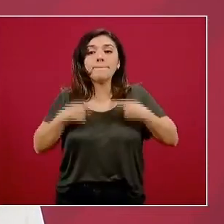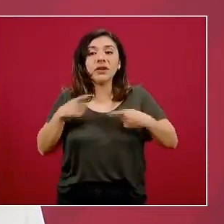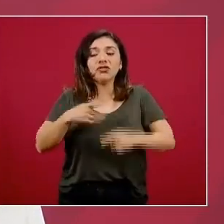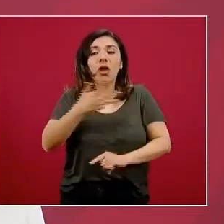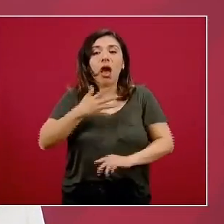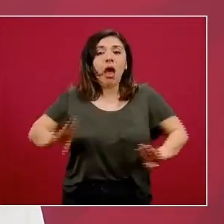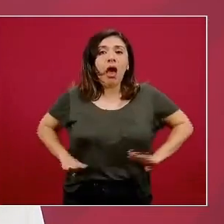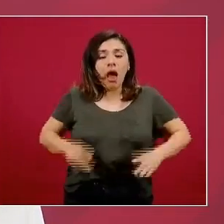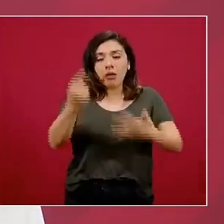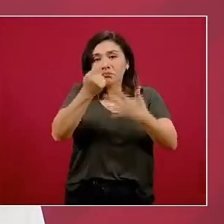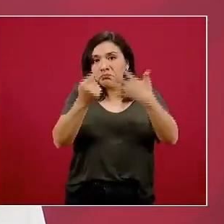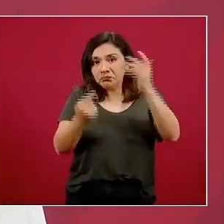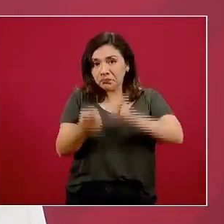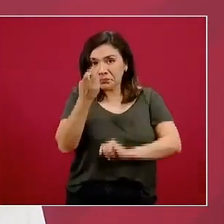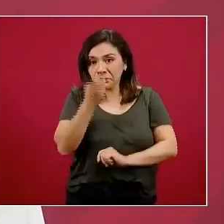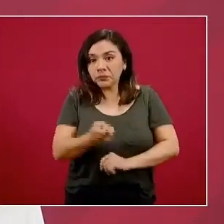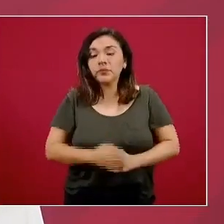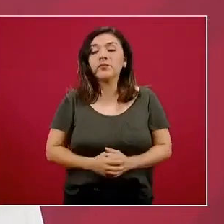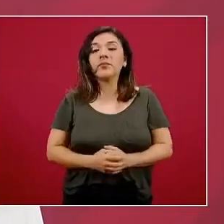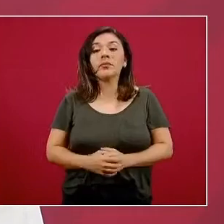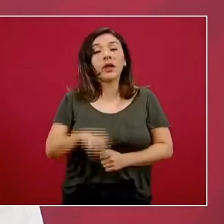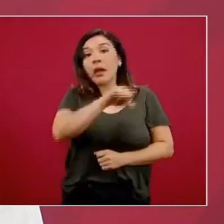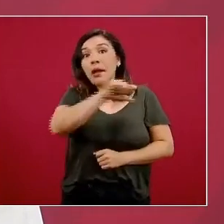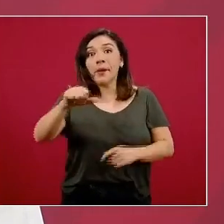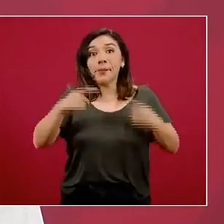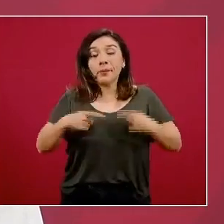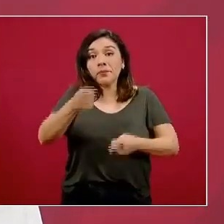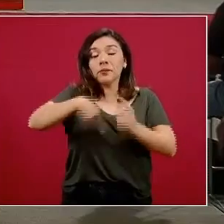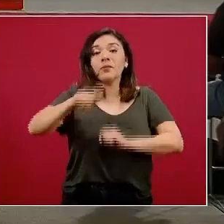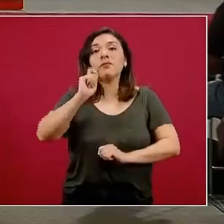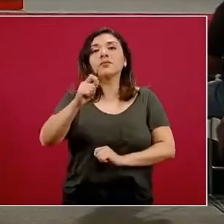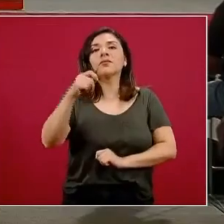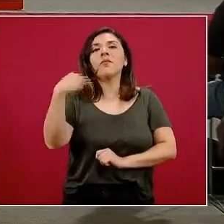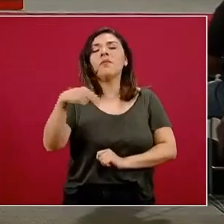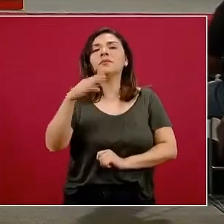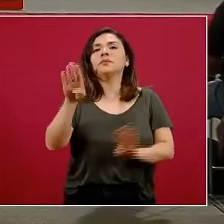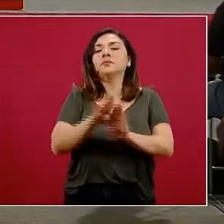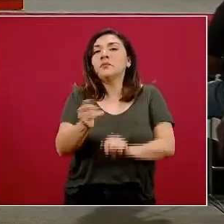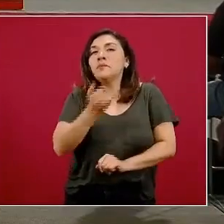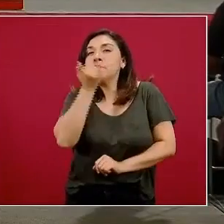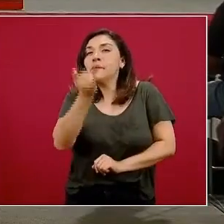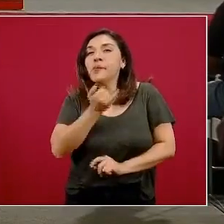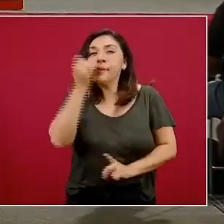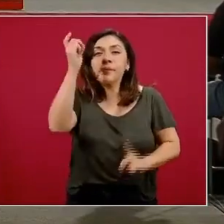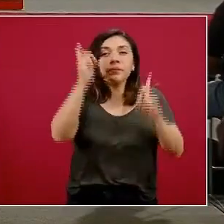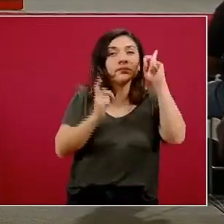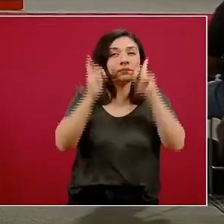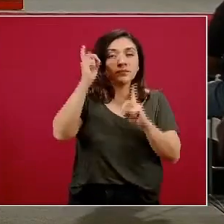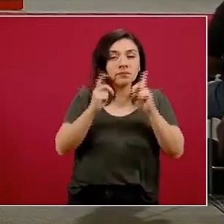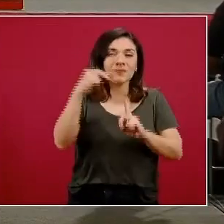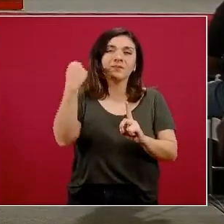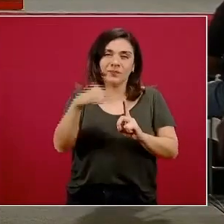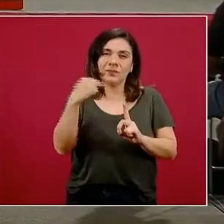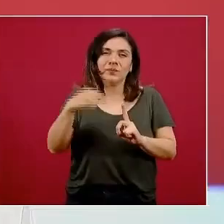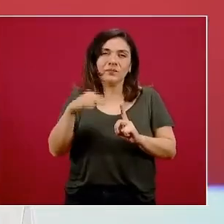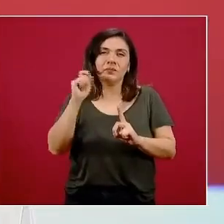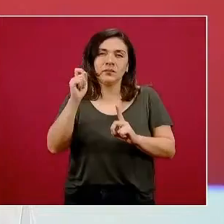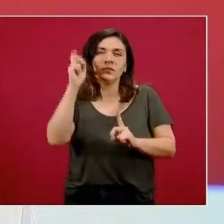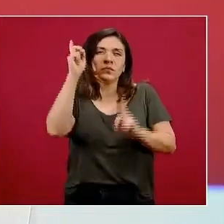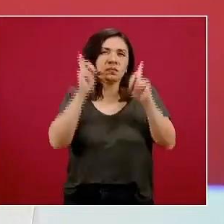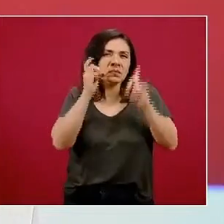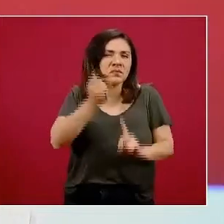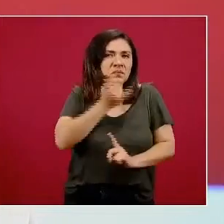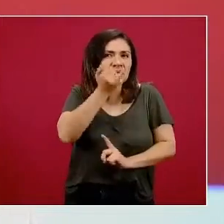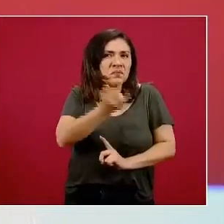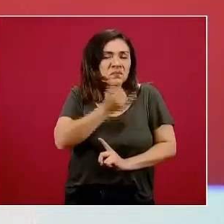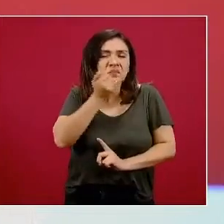estas características. A estas personas se les conoce como casos sospechosos, es una designación o denominación